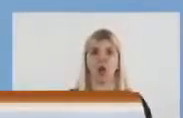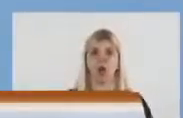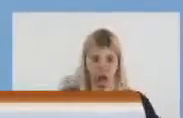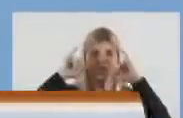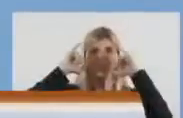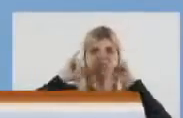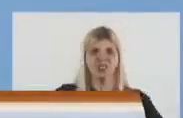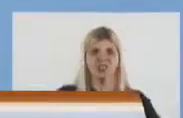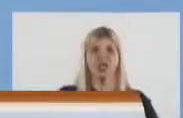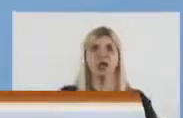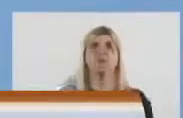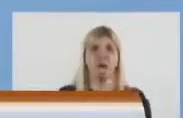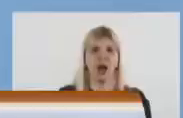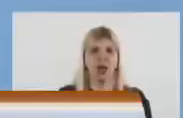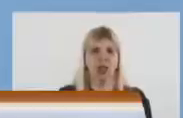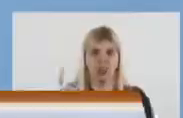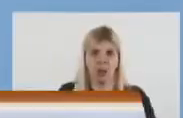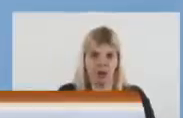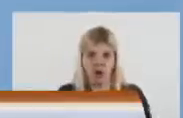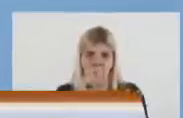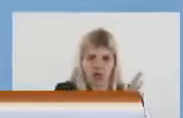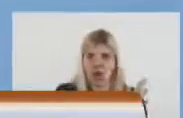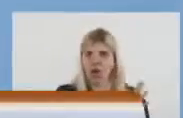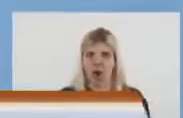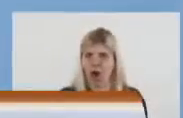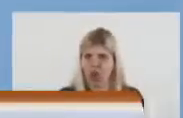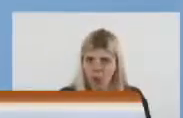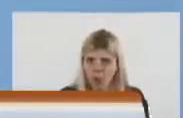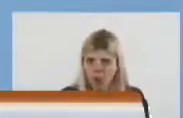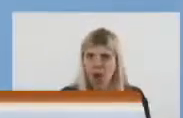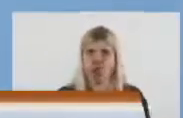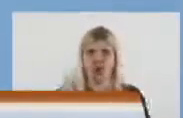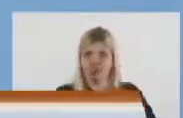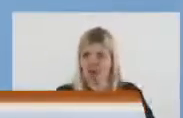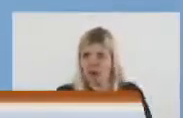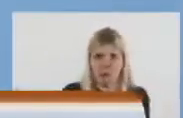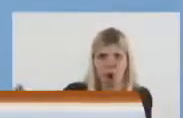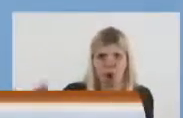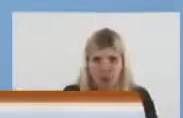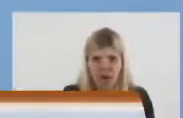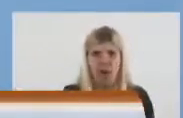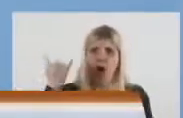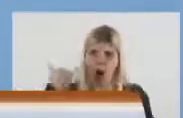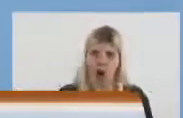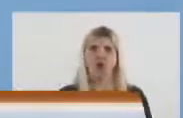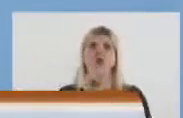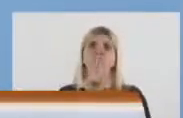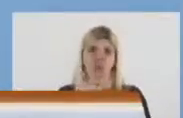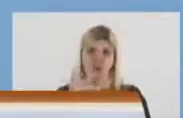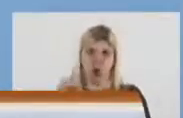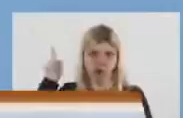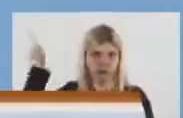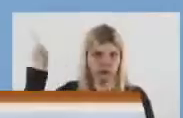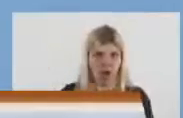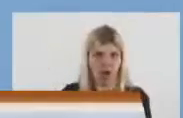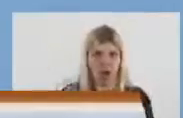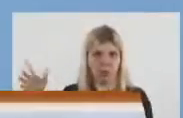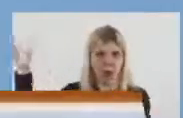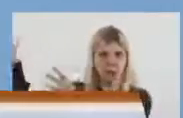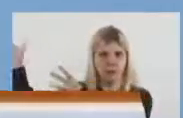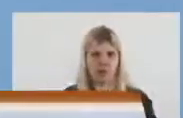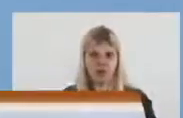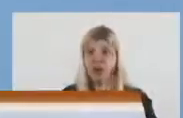del punto de vista nominal sino contractual con respecto a la entrega es el oferente ruso porque si no entrega en esos